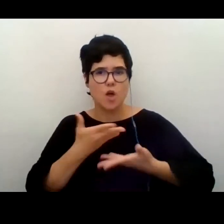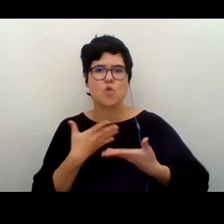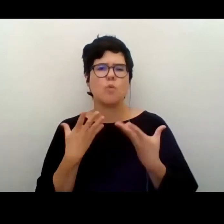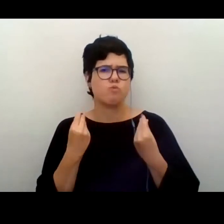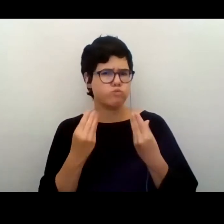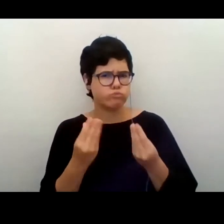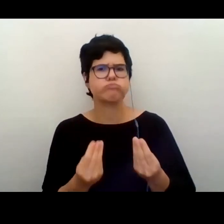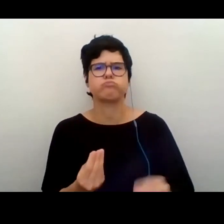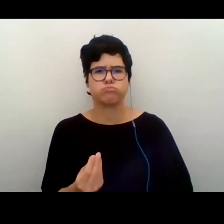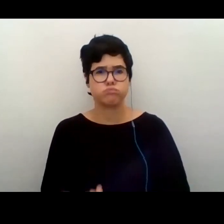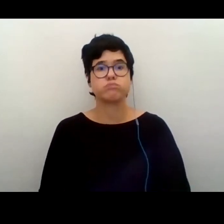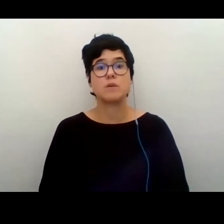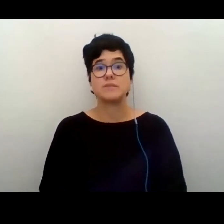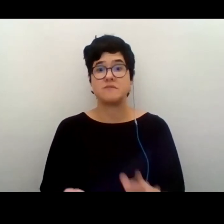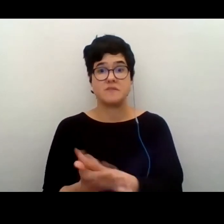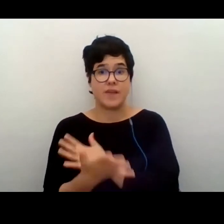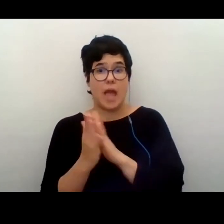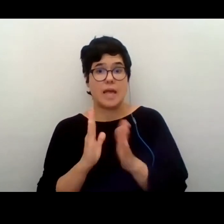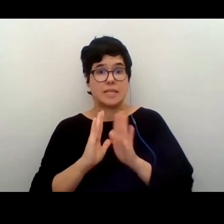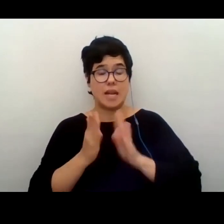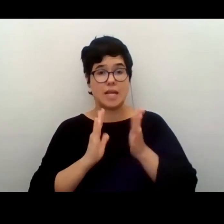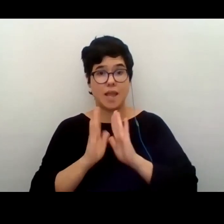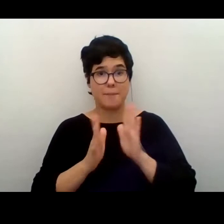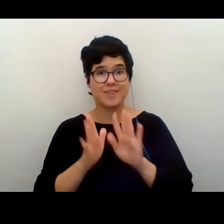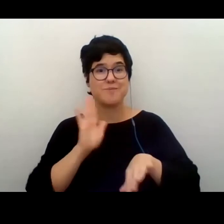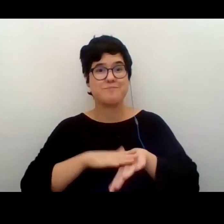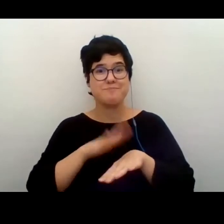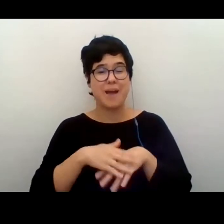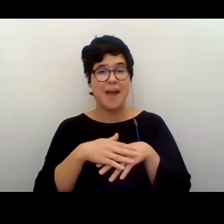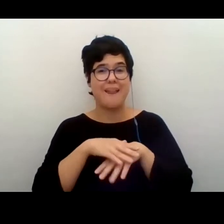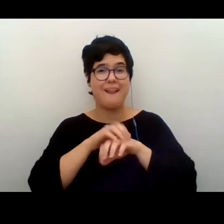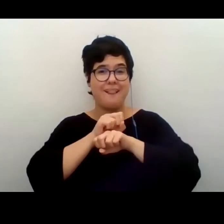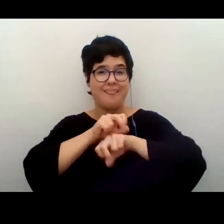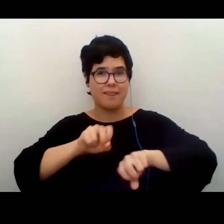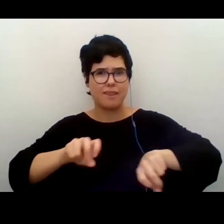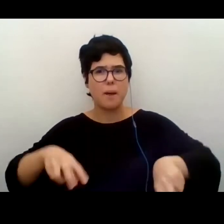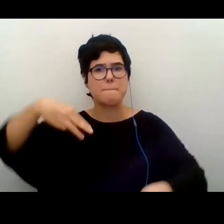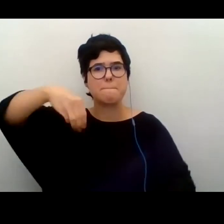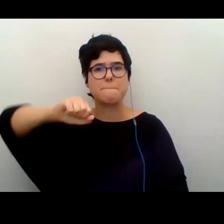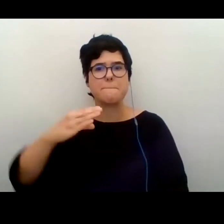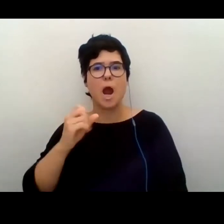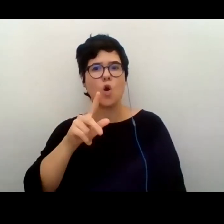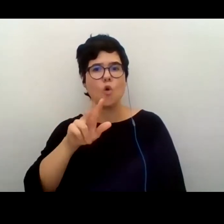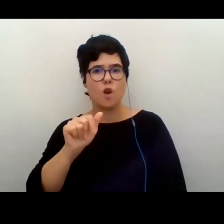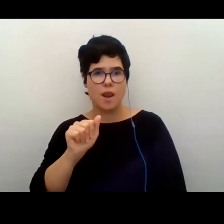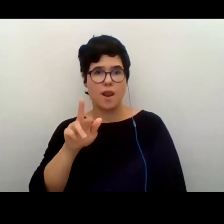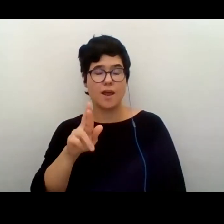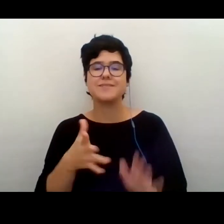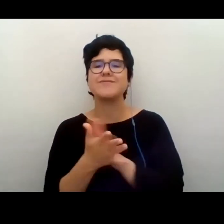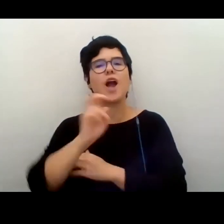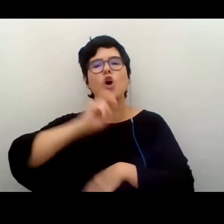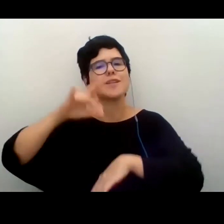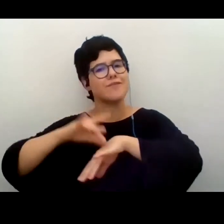gran parte del tratamiento que tenemos para la degeneración macular, estamos hablando de otra entidad diferente al glaucoma,